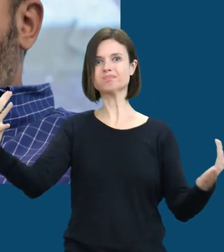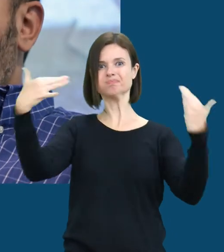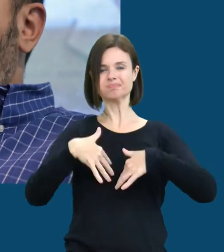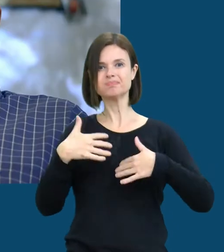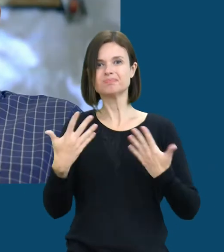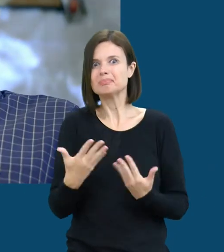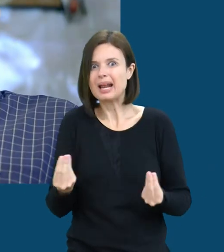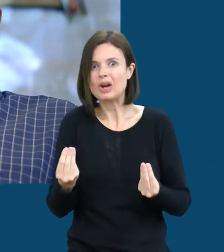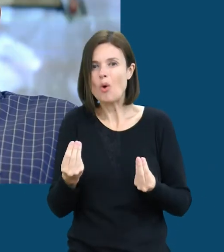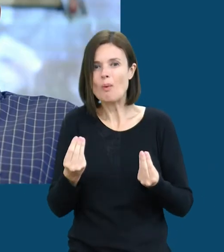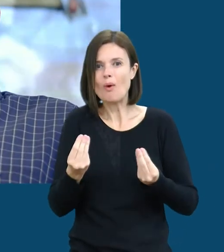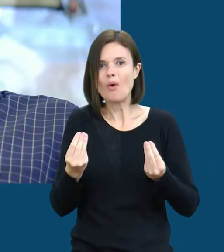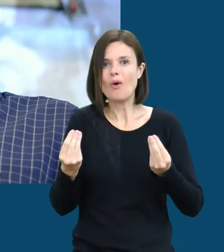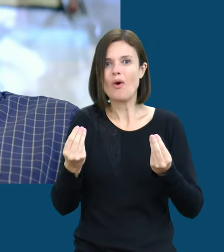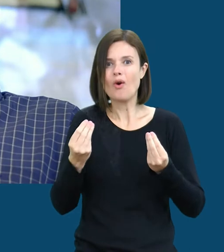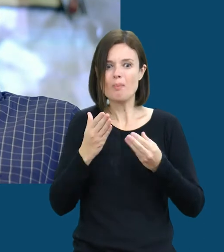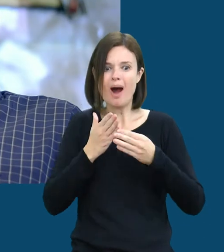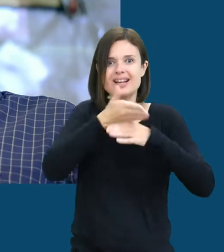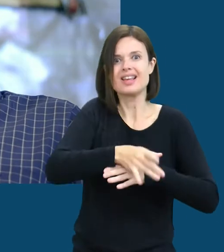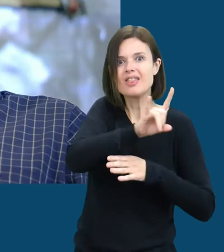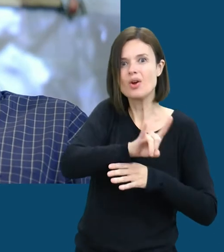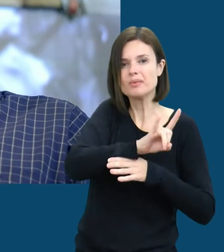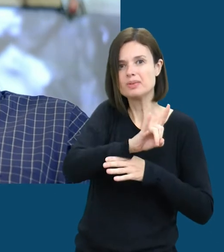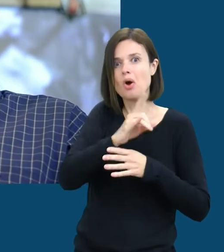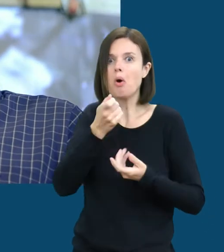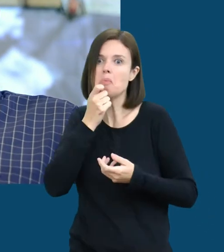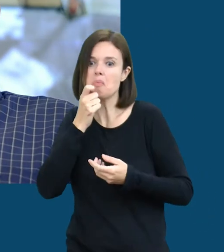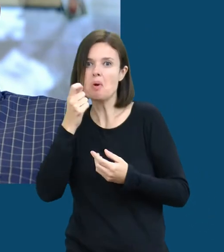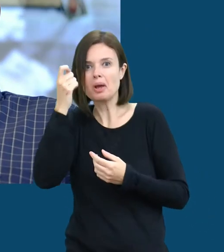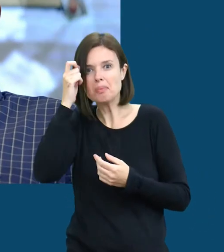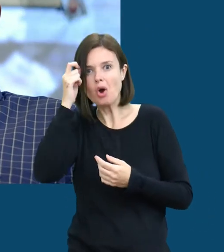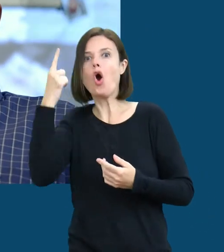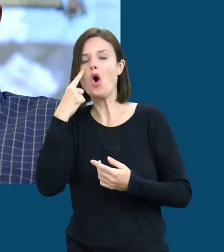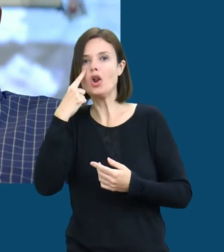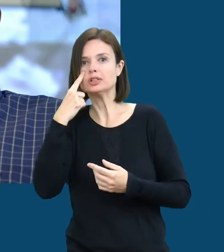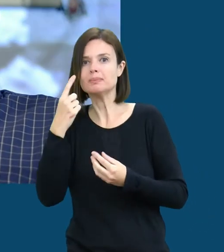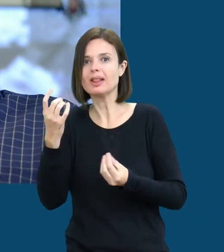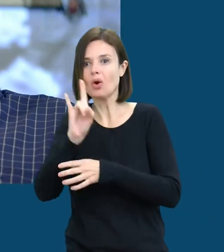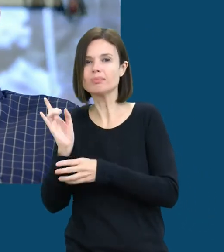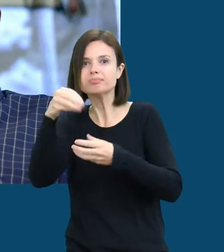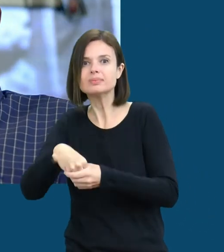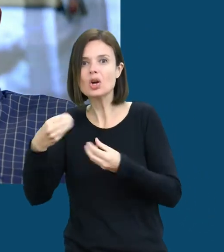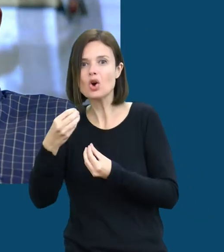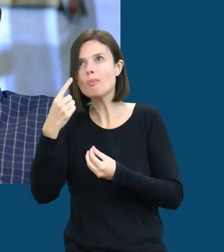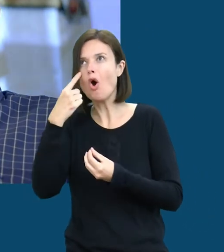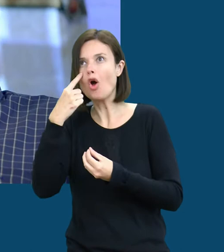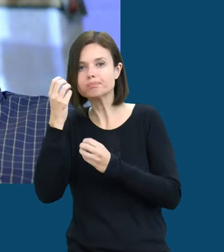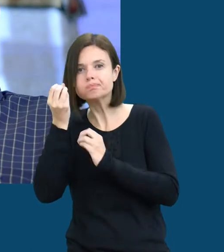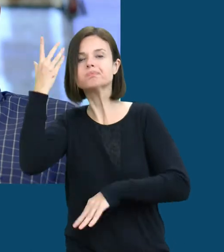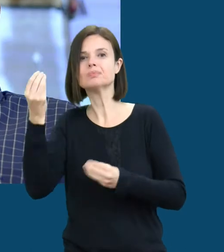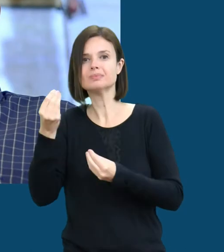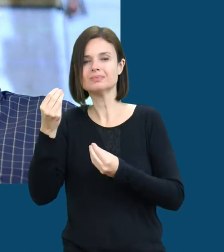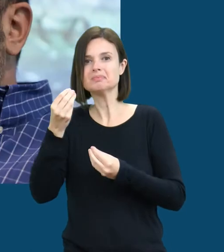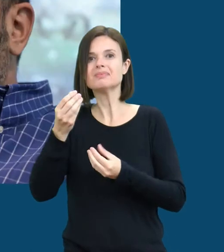sea directamente como accediendo a la universidad o en su capacidad de producción de conocimientos de la universidad, producir conocimientos que garanticen derechos a